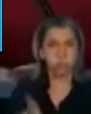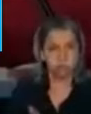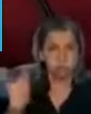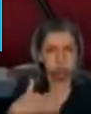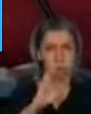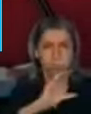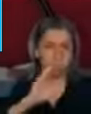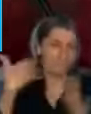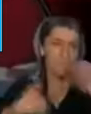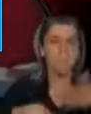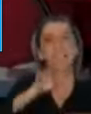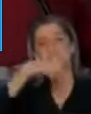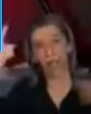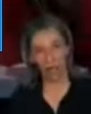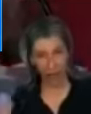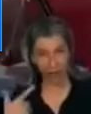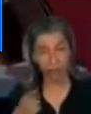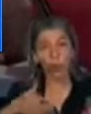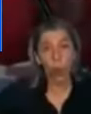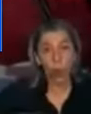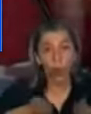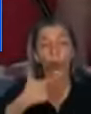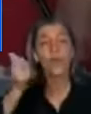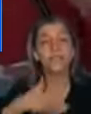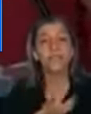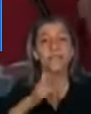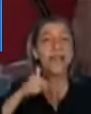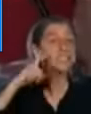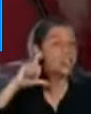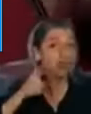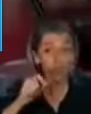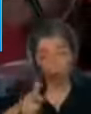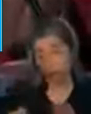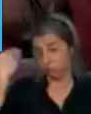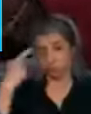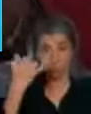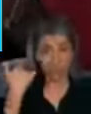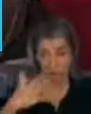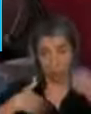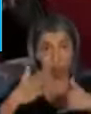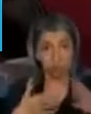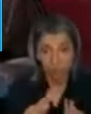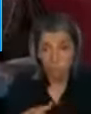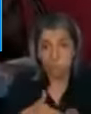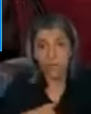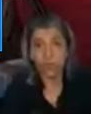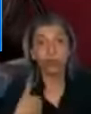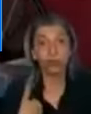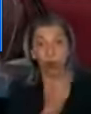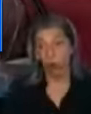y él es ministro y él hablaba de que todo lo que iba a hacer a partir del 10 de diciembre. Y en algún punto el tipo logró